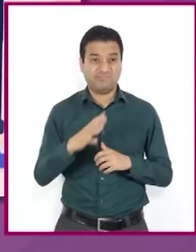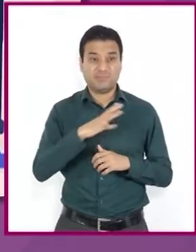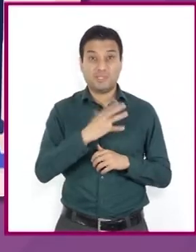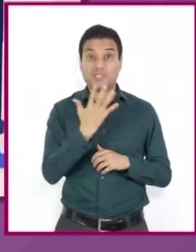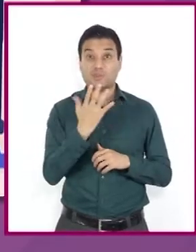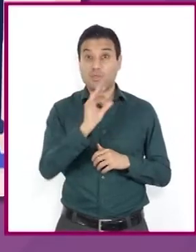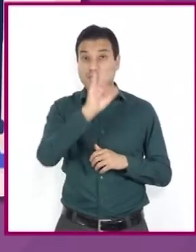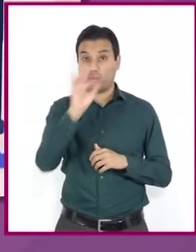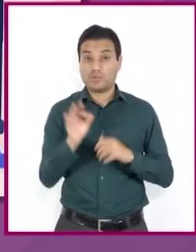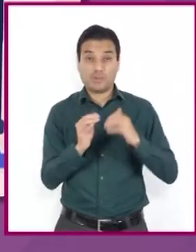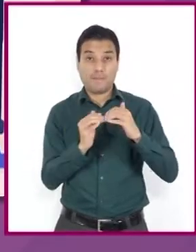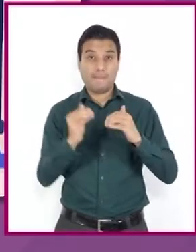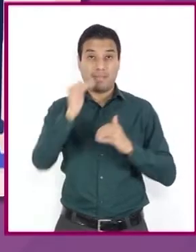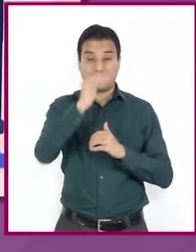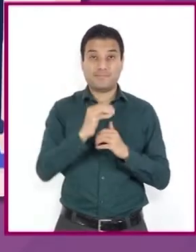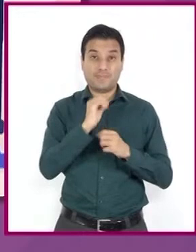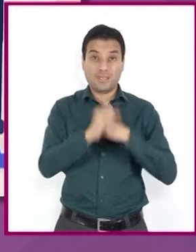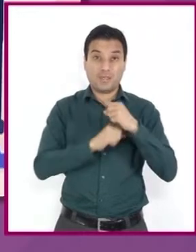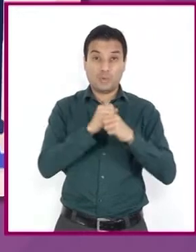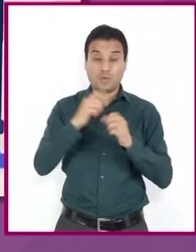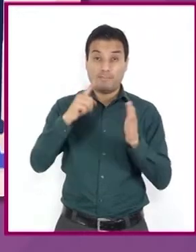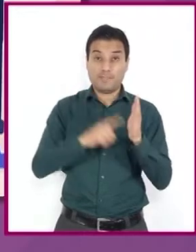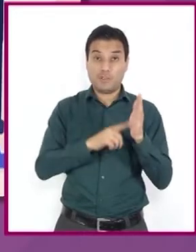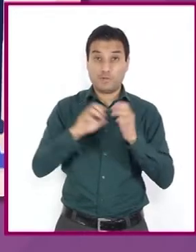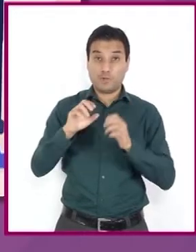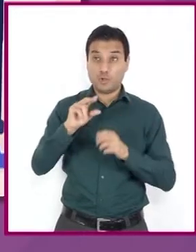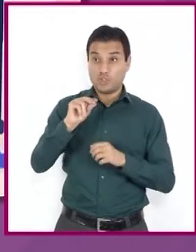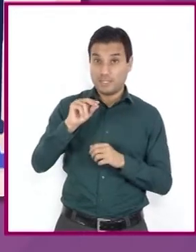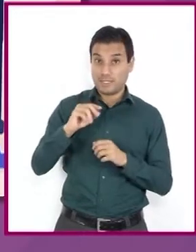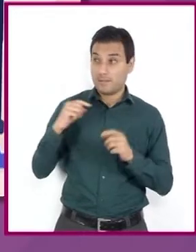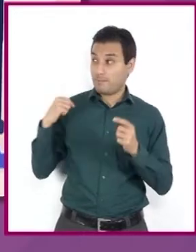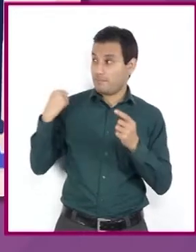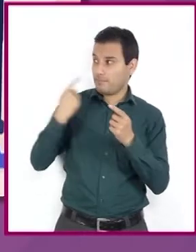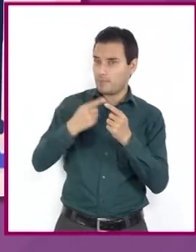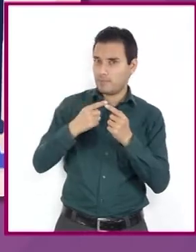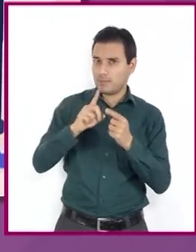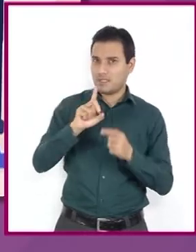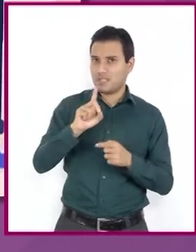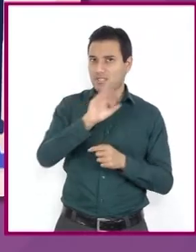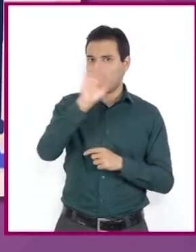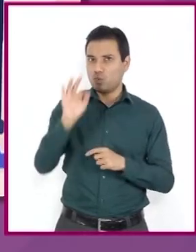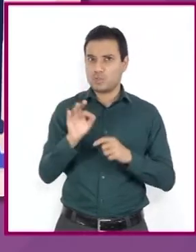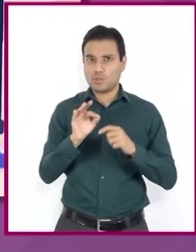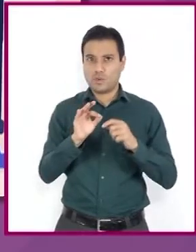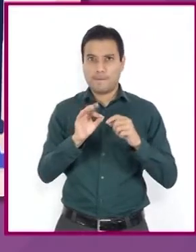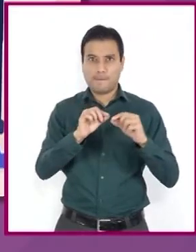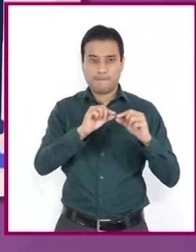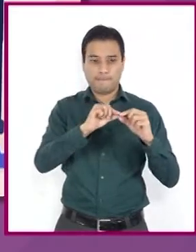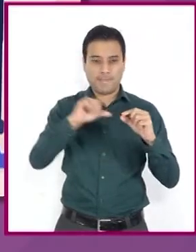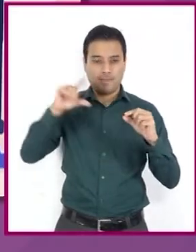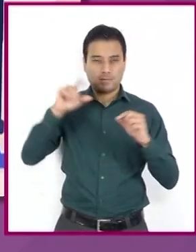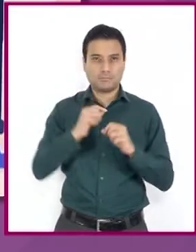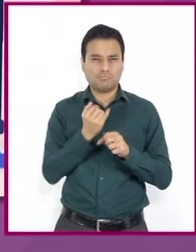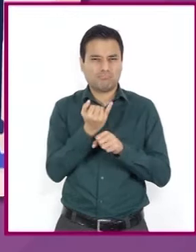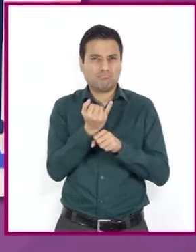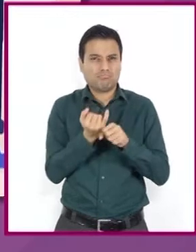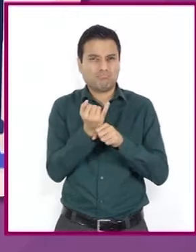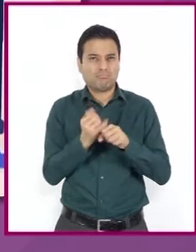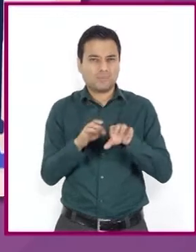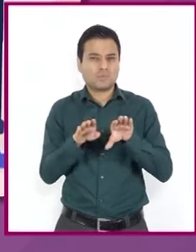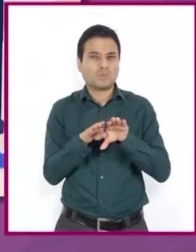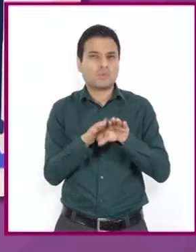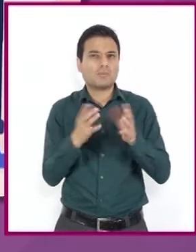principios de la década de 1980 al 30%. El estudio se basa en los